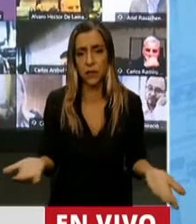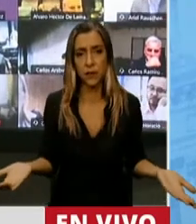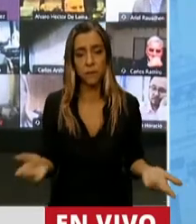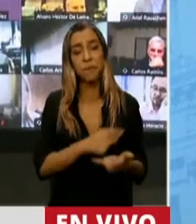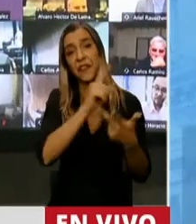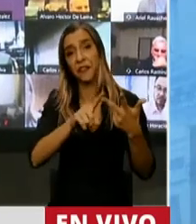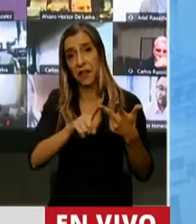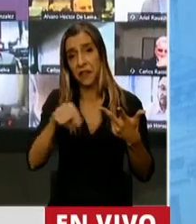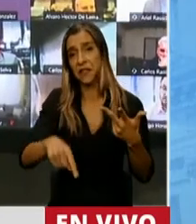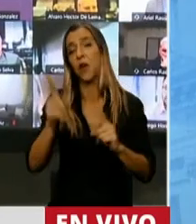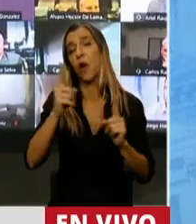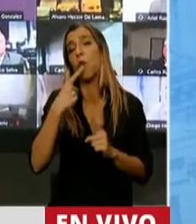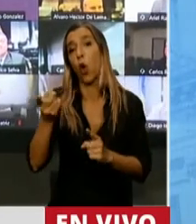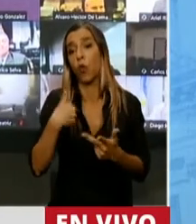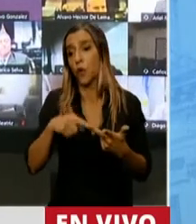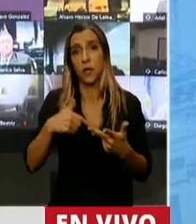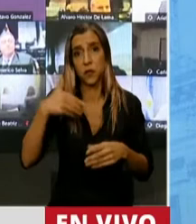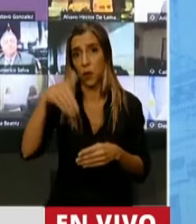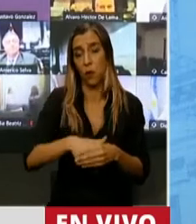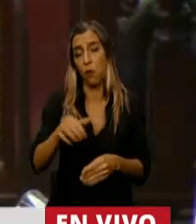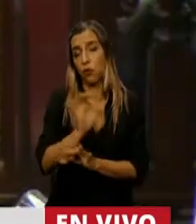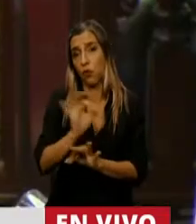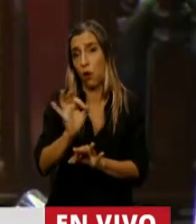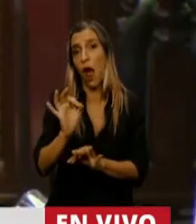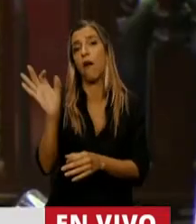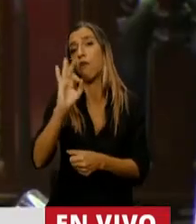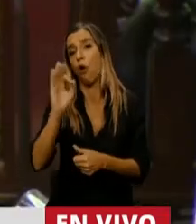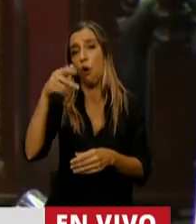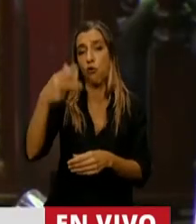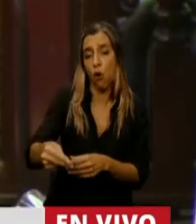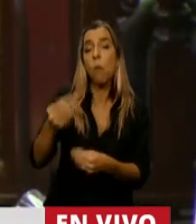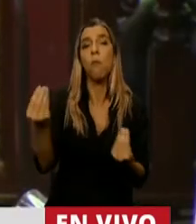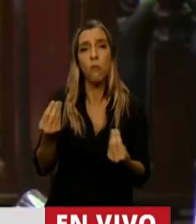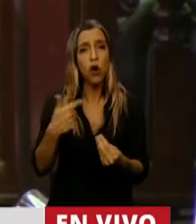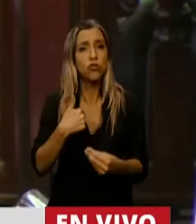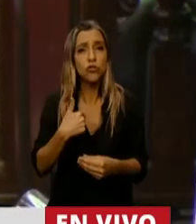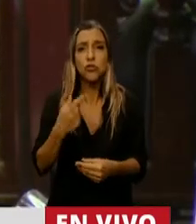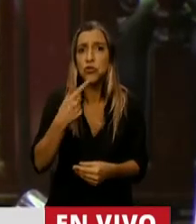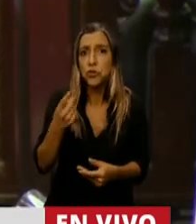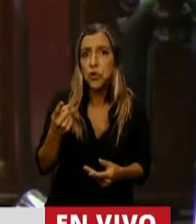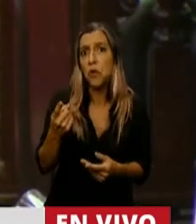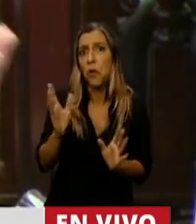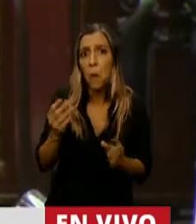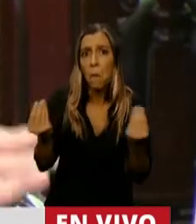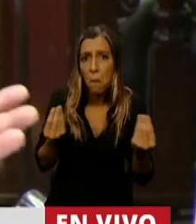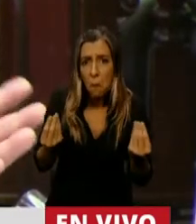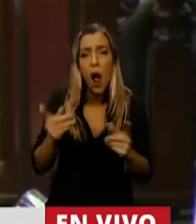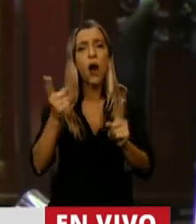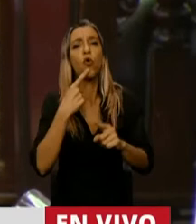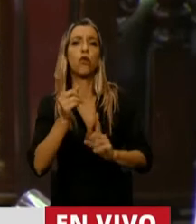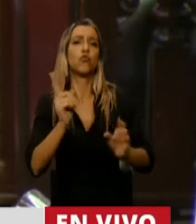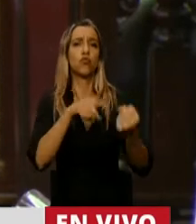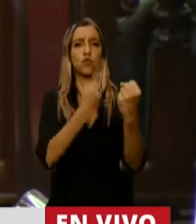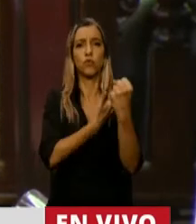dicen que no nos van a acompañar, y yo hago una reflexión para que nos puedan acompañar. Se dice que porque delegamos muchas facultades al Poder Ejecutivo en